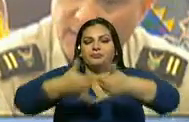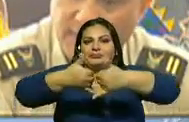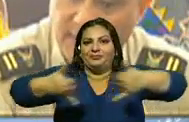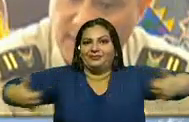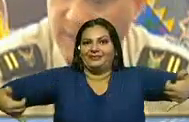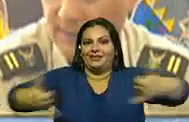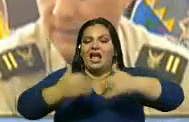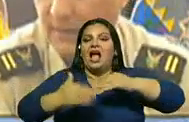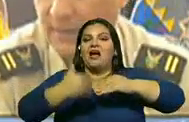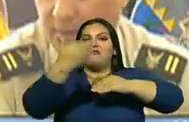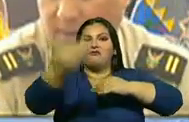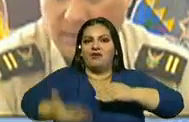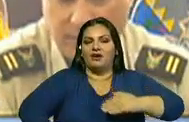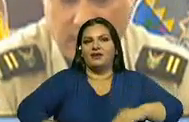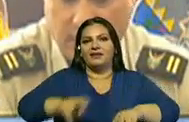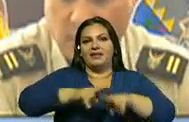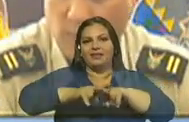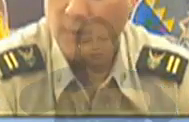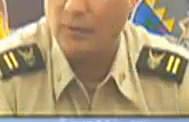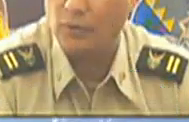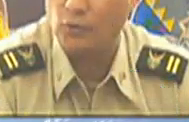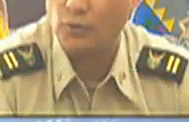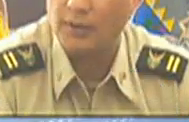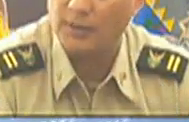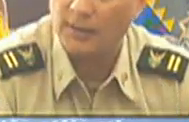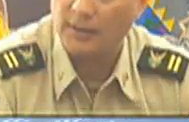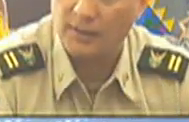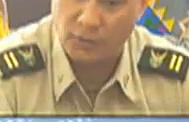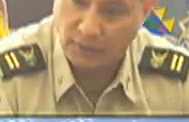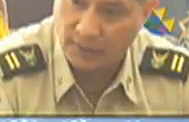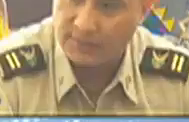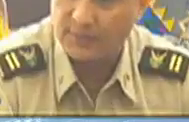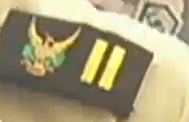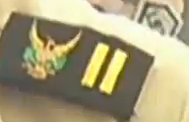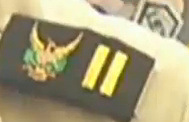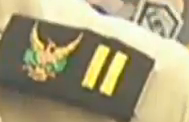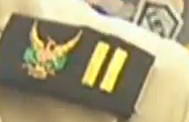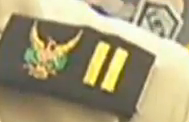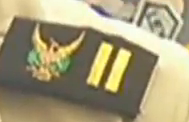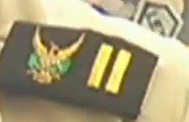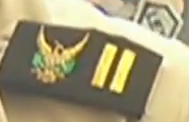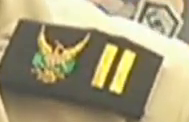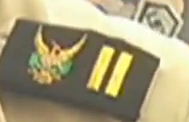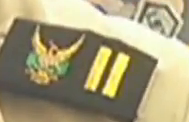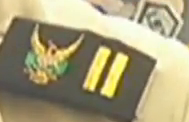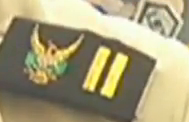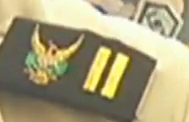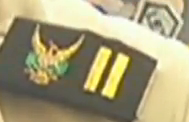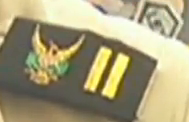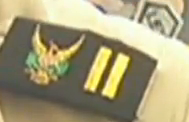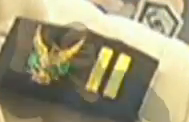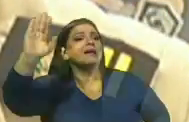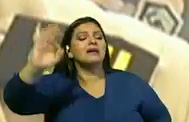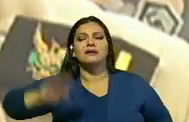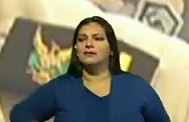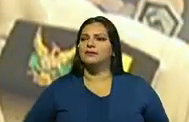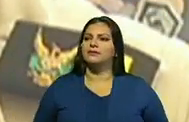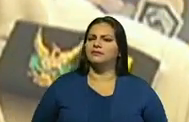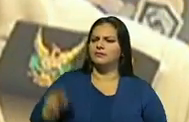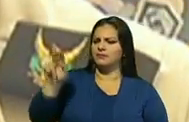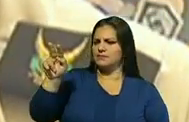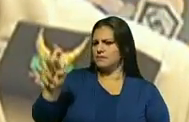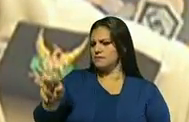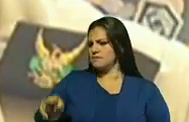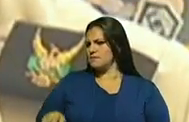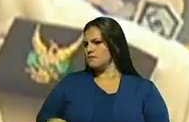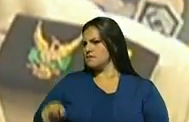mediante señales, es decir, movimientos inusuales de direccionales, le permiten al vehículo que le sigue utilizar y ver